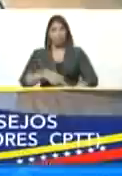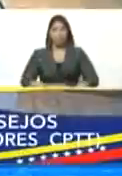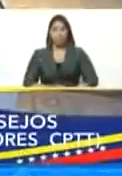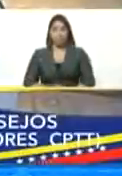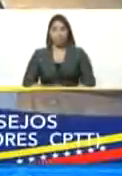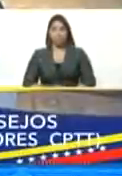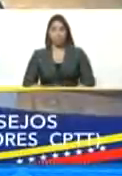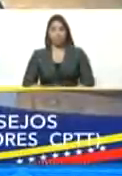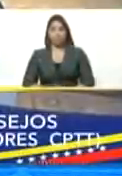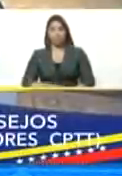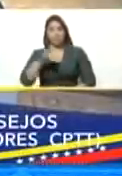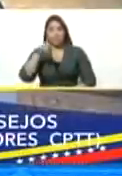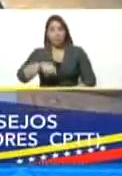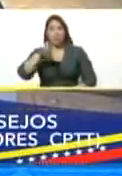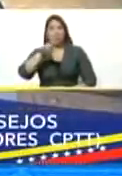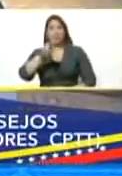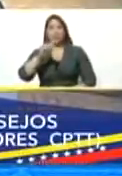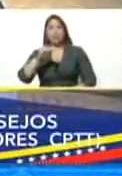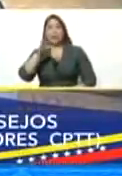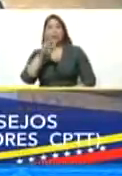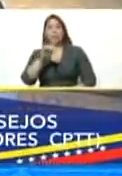A Rafael Ríos,